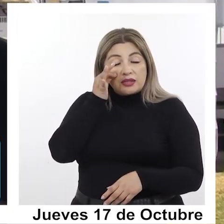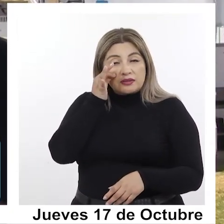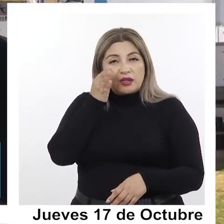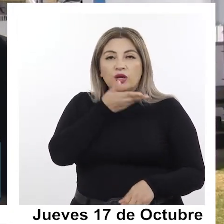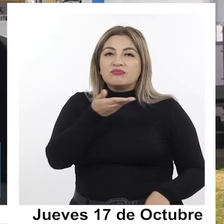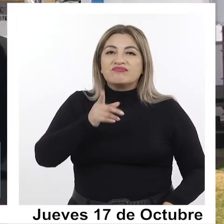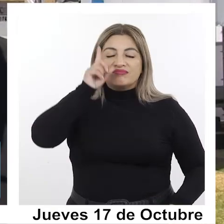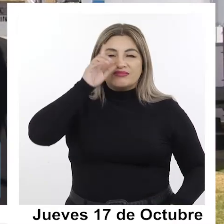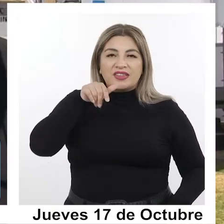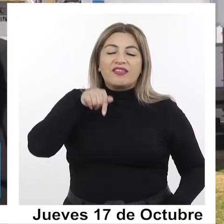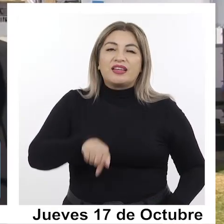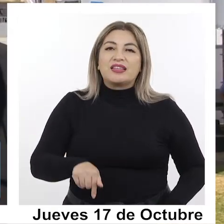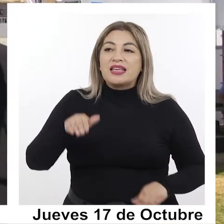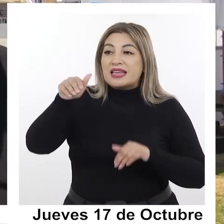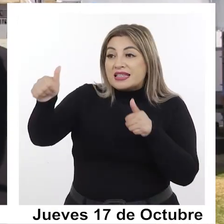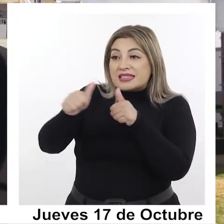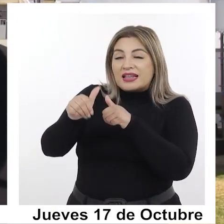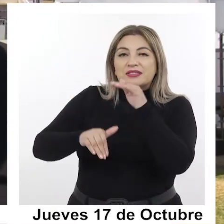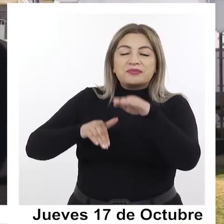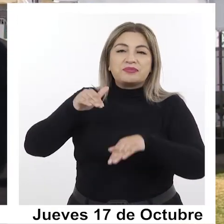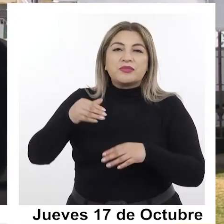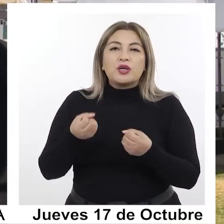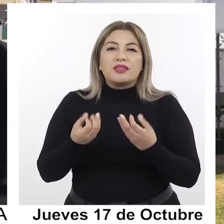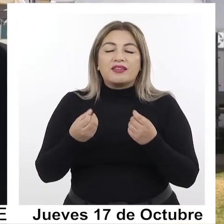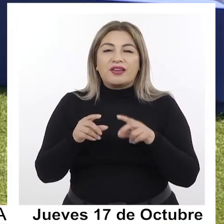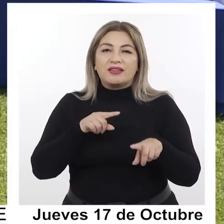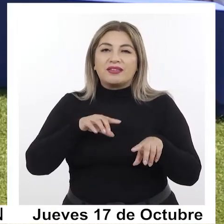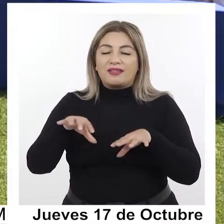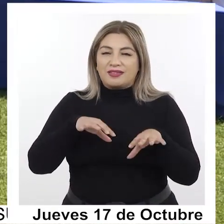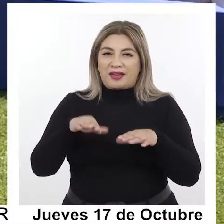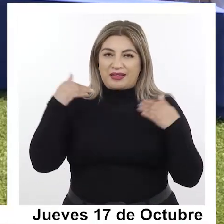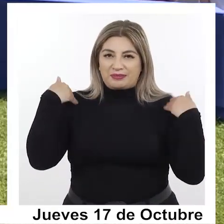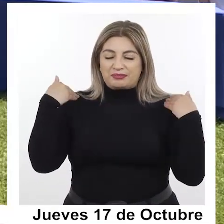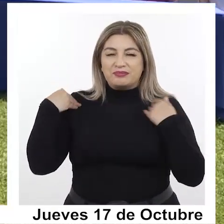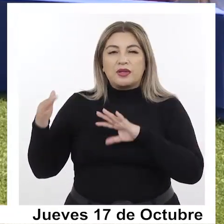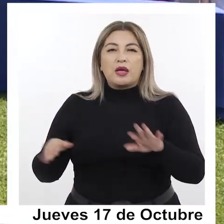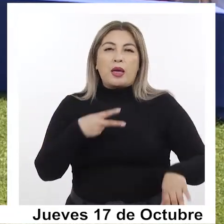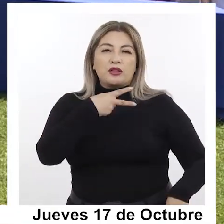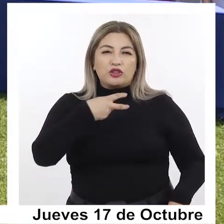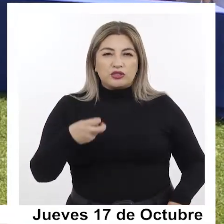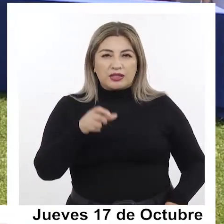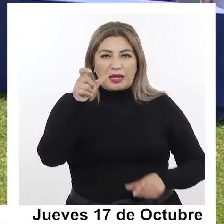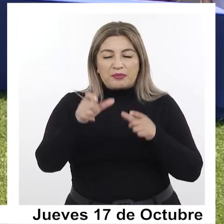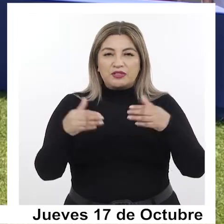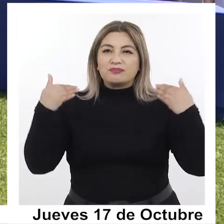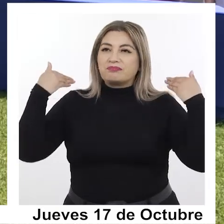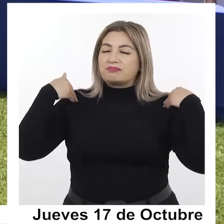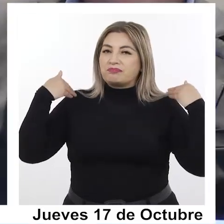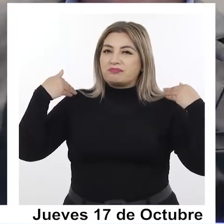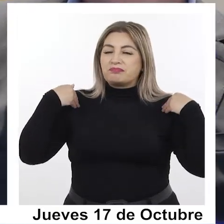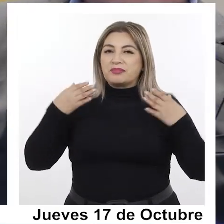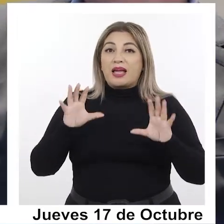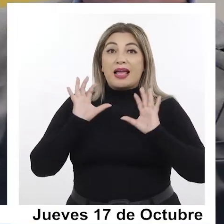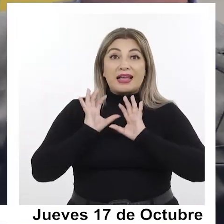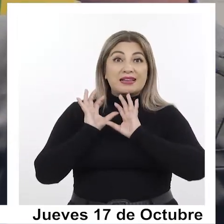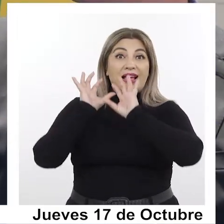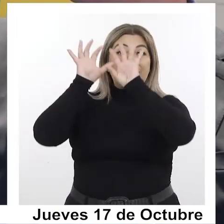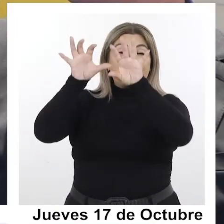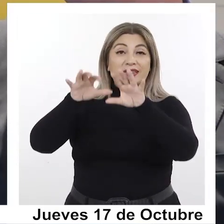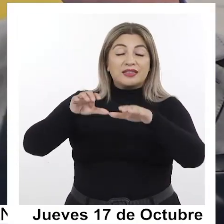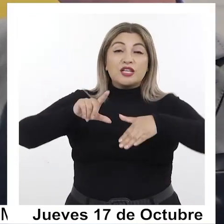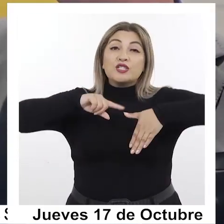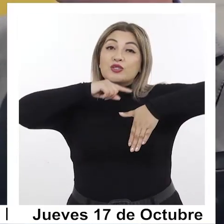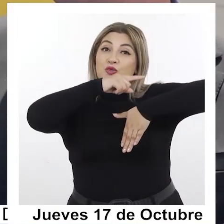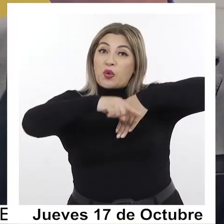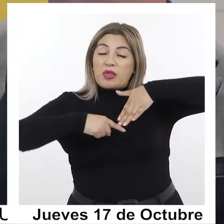bien saben, acá en el borde costero se desarrollan muchas actividades deportivas. Más de 200 deportistas de balonmano playa de